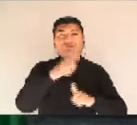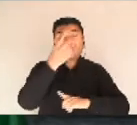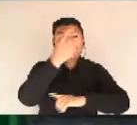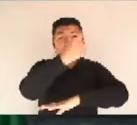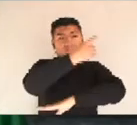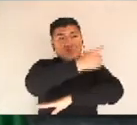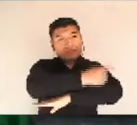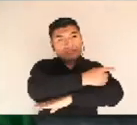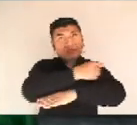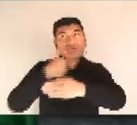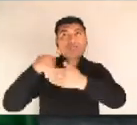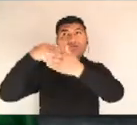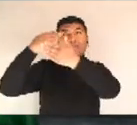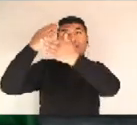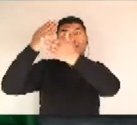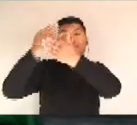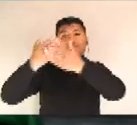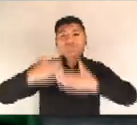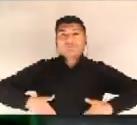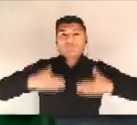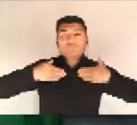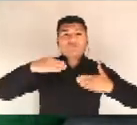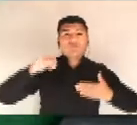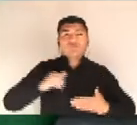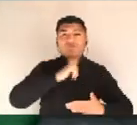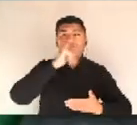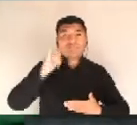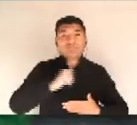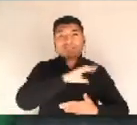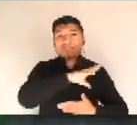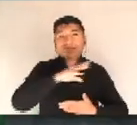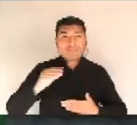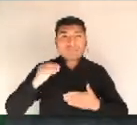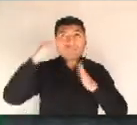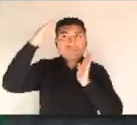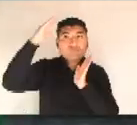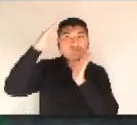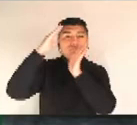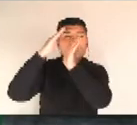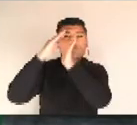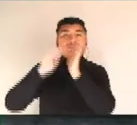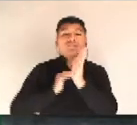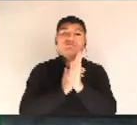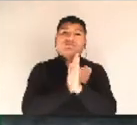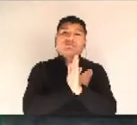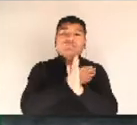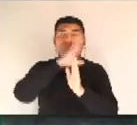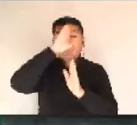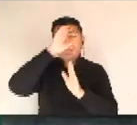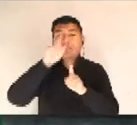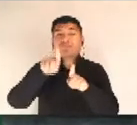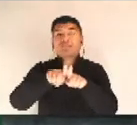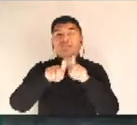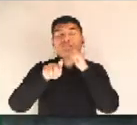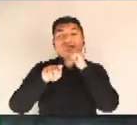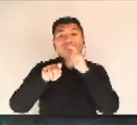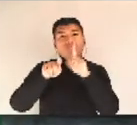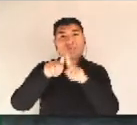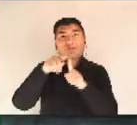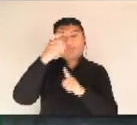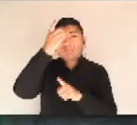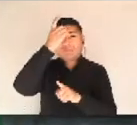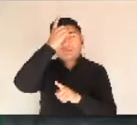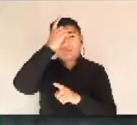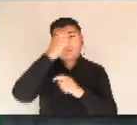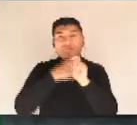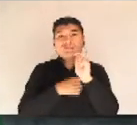hemos de llegar a la vida eterna y nos vamos a encontrar con nuestros hermanos y hermanas de alemania